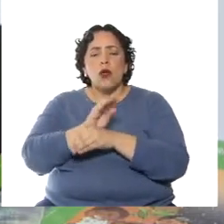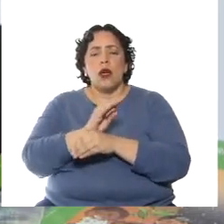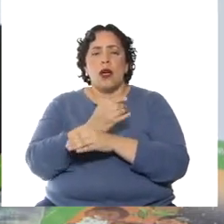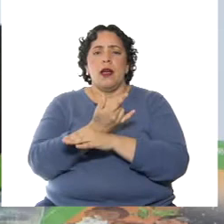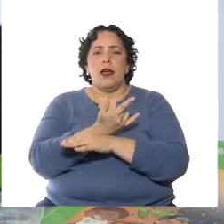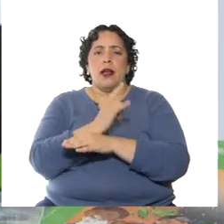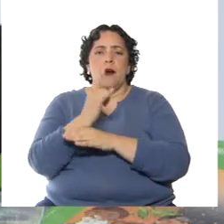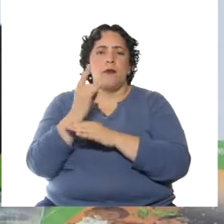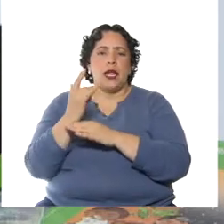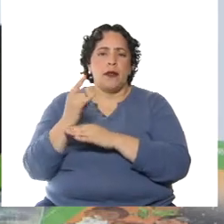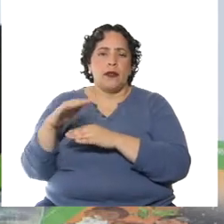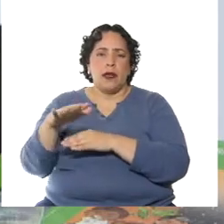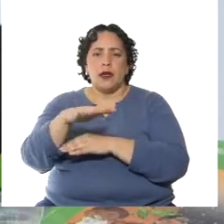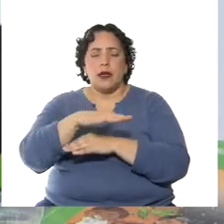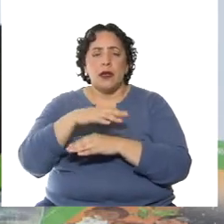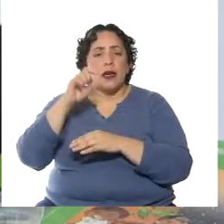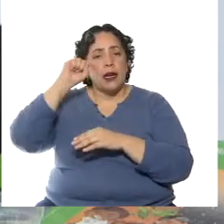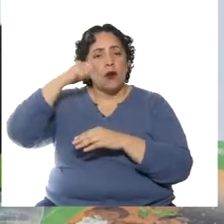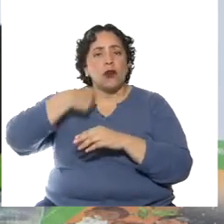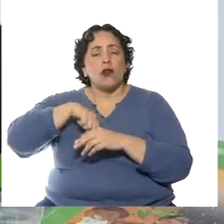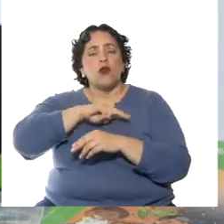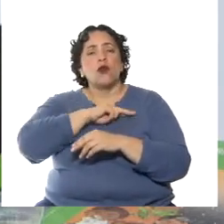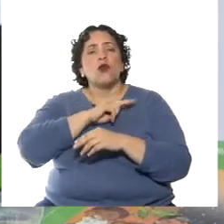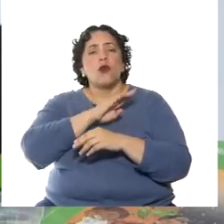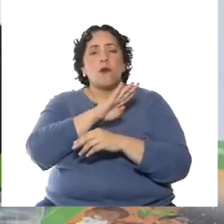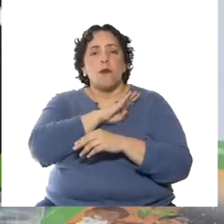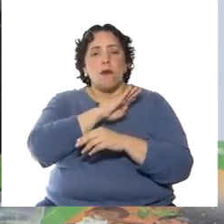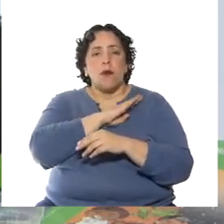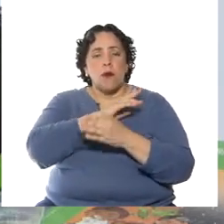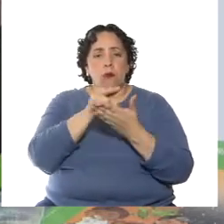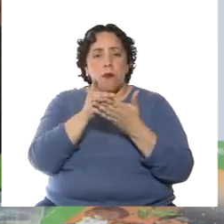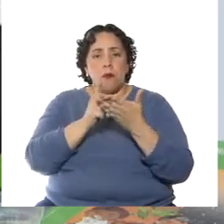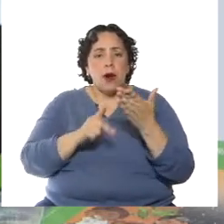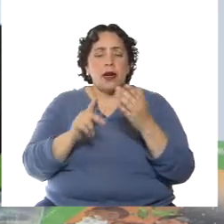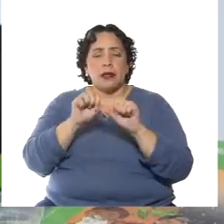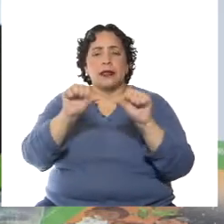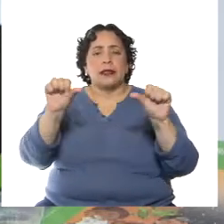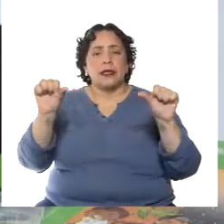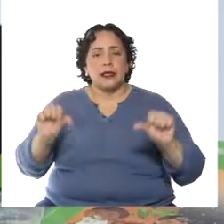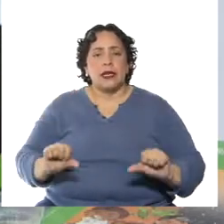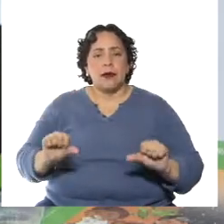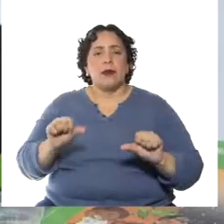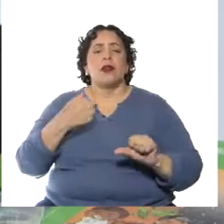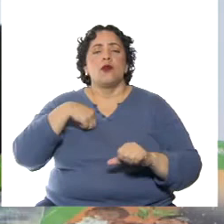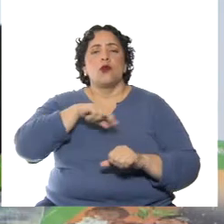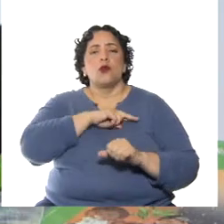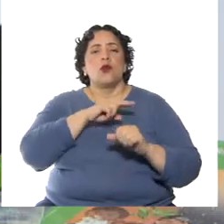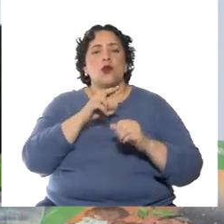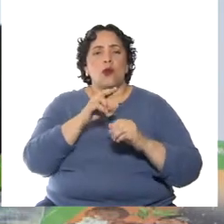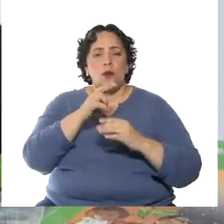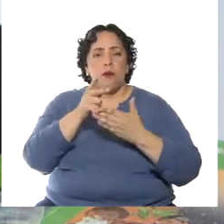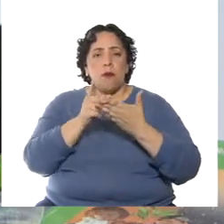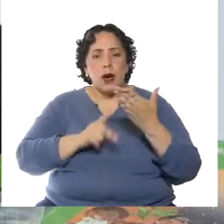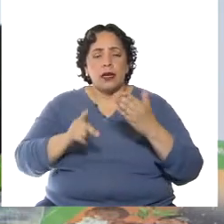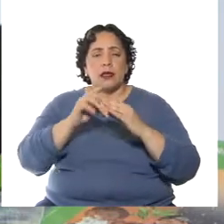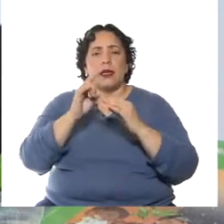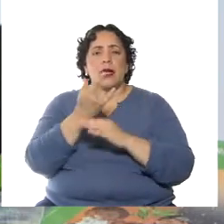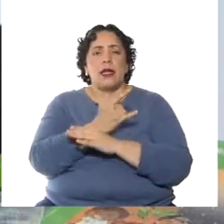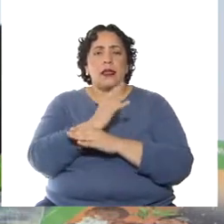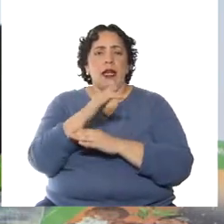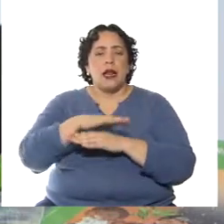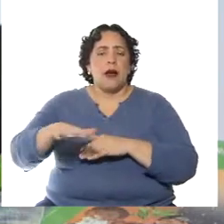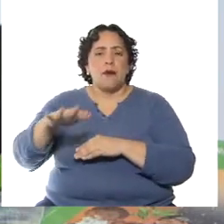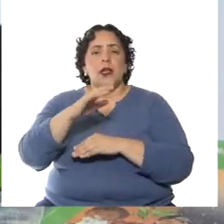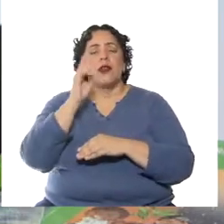ambiente. Recordemos que nosotros formamos parte de ese sistema, nosotros formamos parte del ambiente y por lo tanto